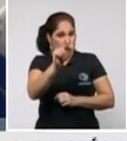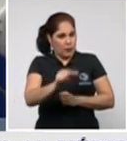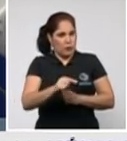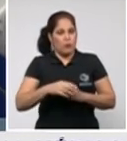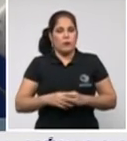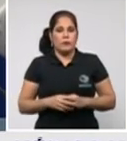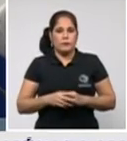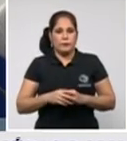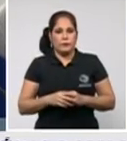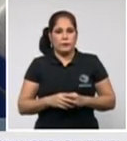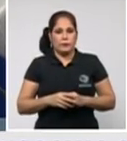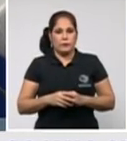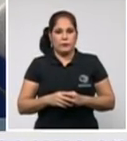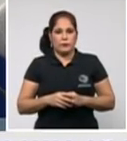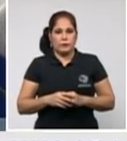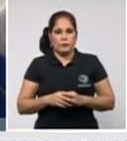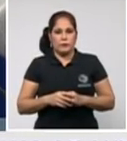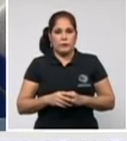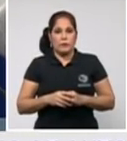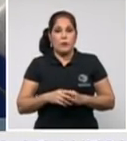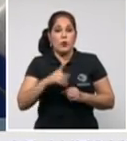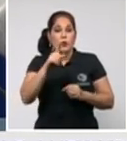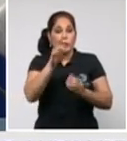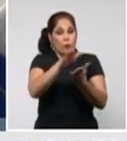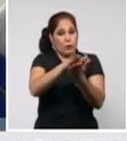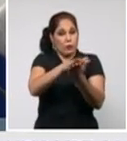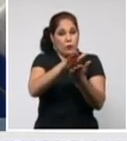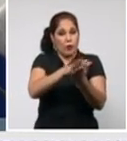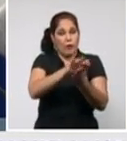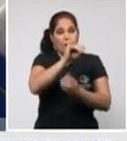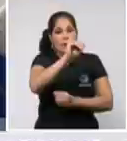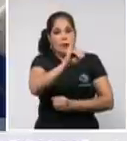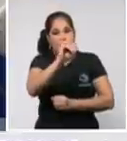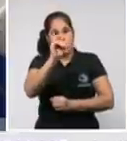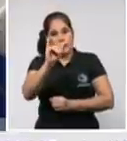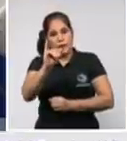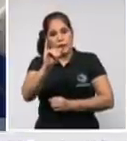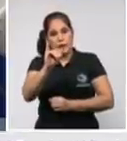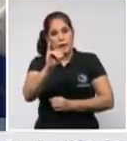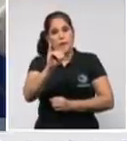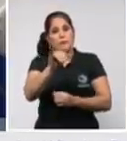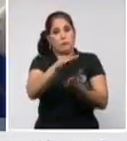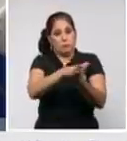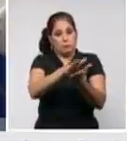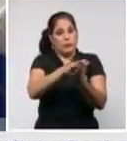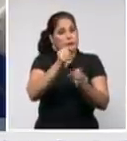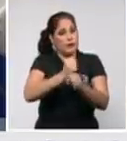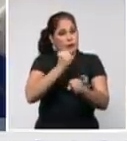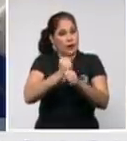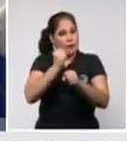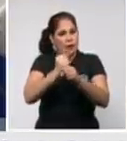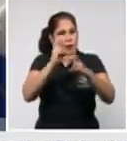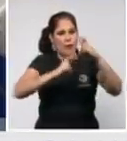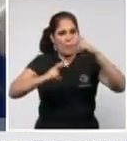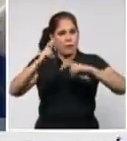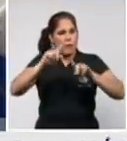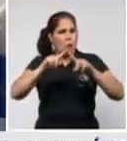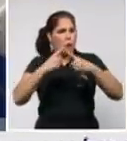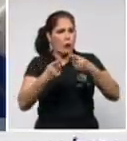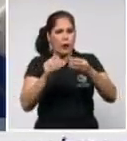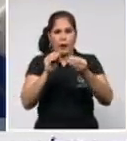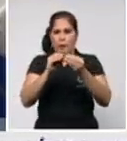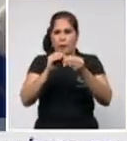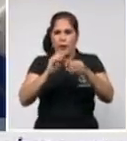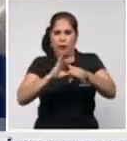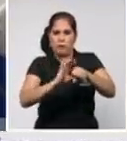4 en los últimos 15 días, y un acumulado de 66 que se trabaja, pero aún no se ha podido precisar la fuente